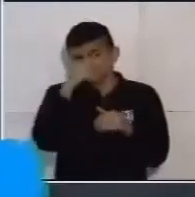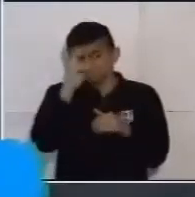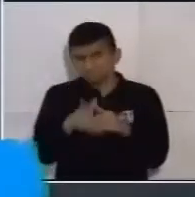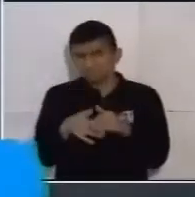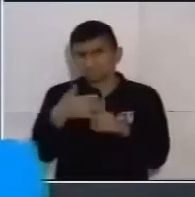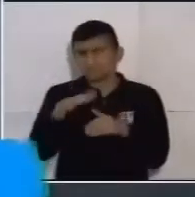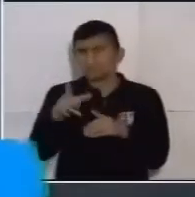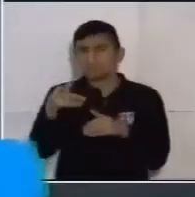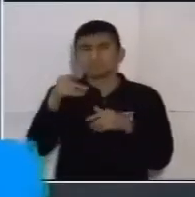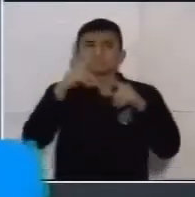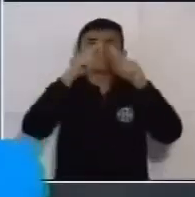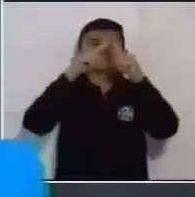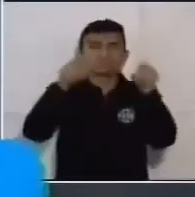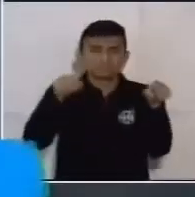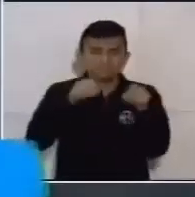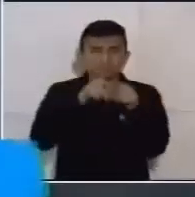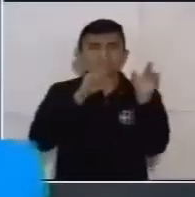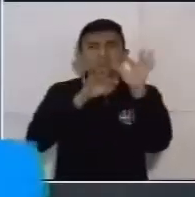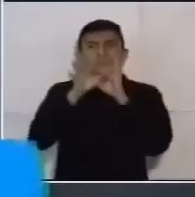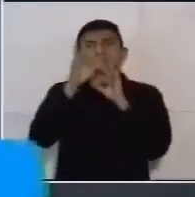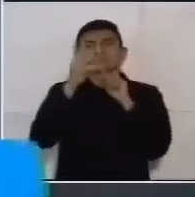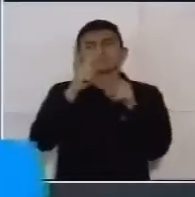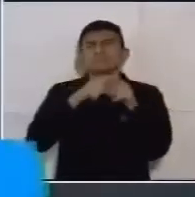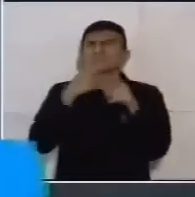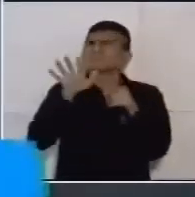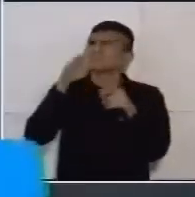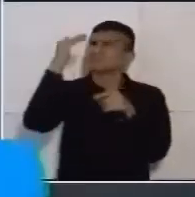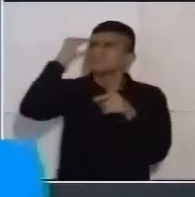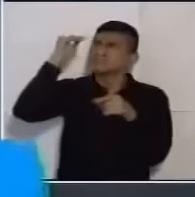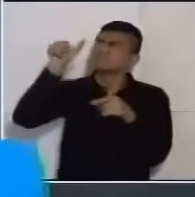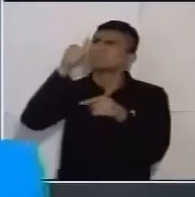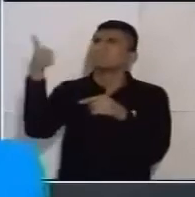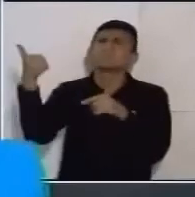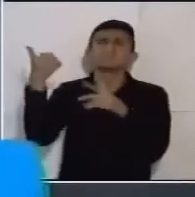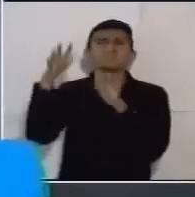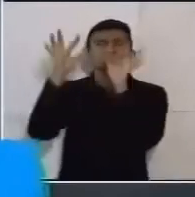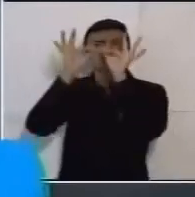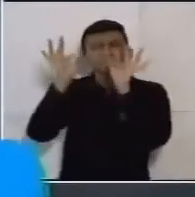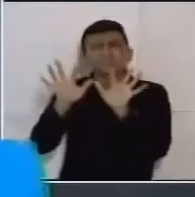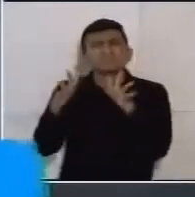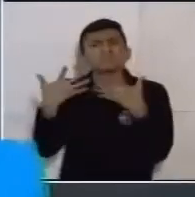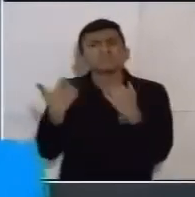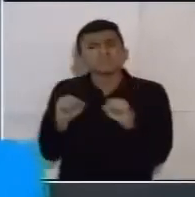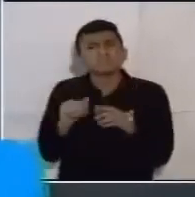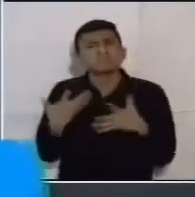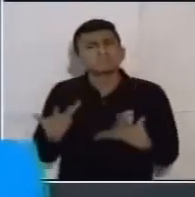un triángulo y un cuadrado, pero si tengo otra figura, ¿qué voy a hacer ahí?